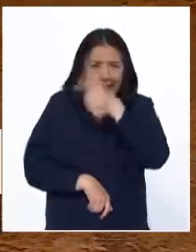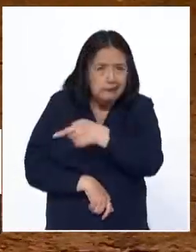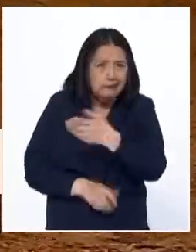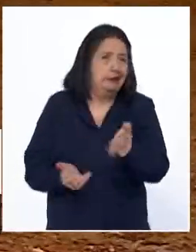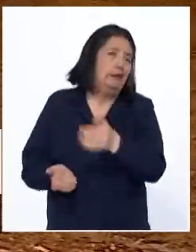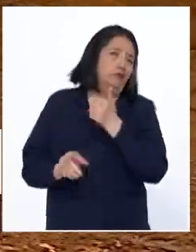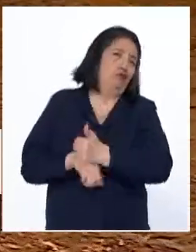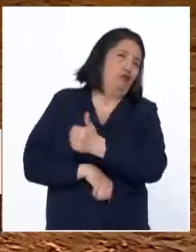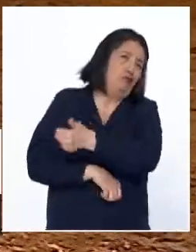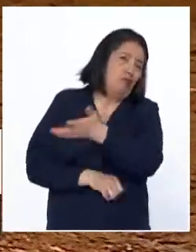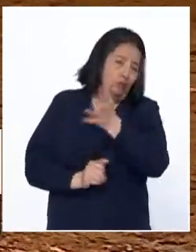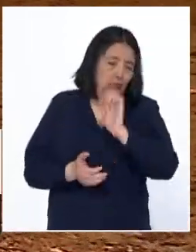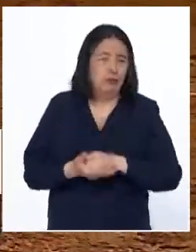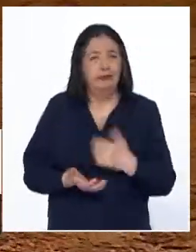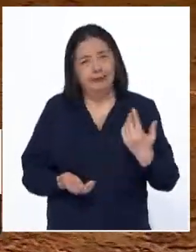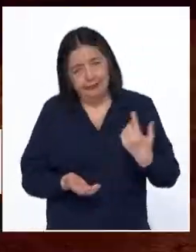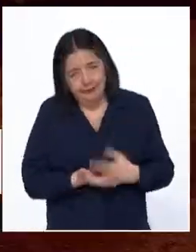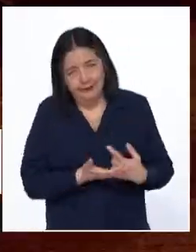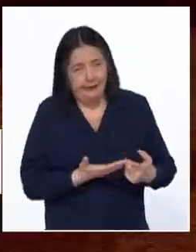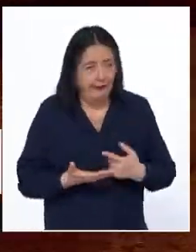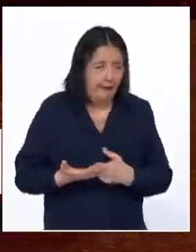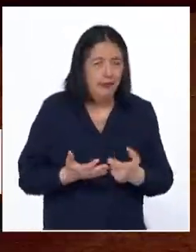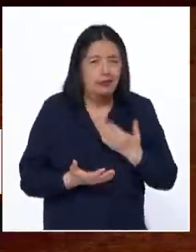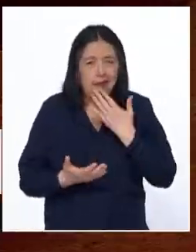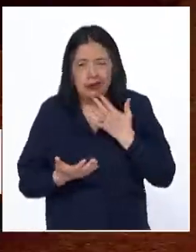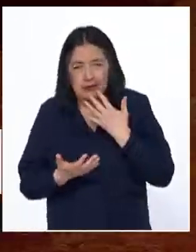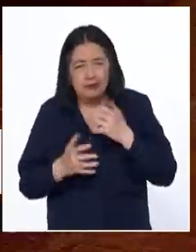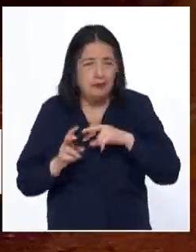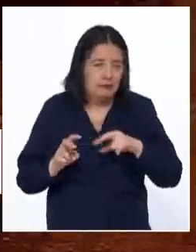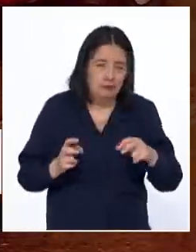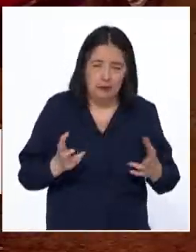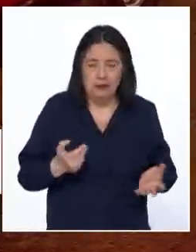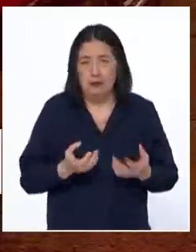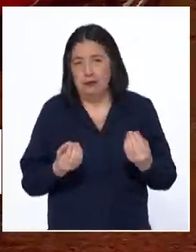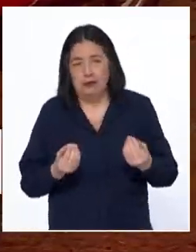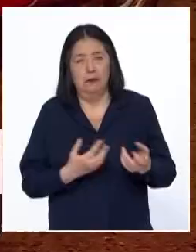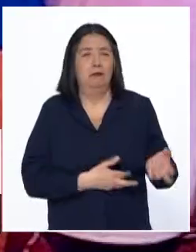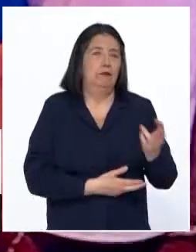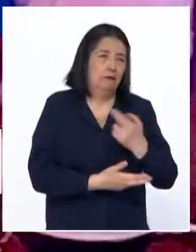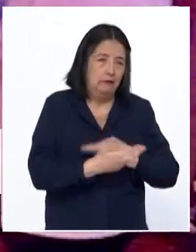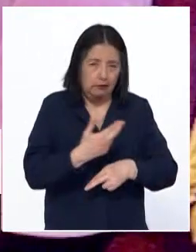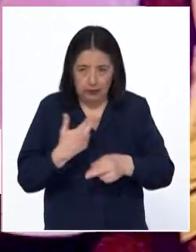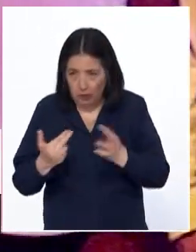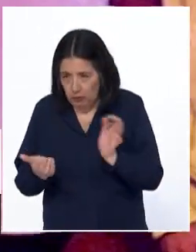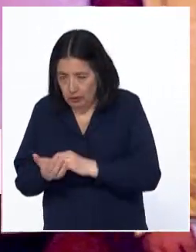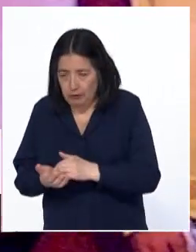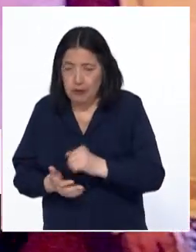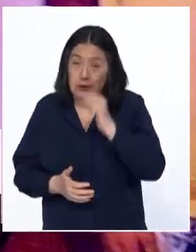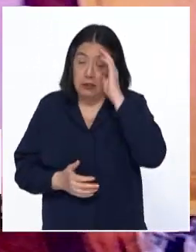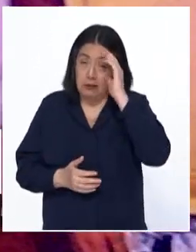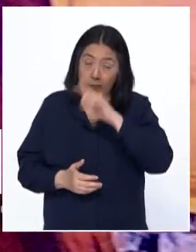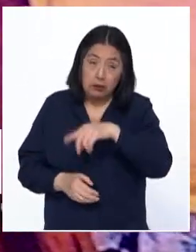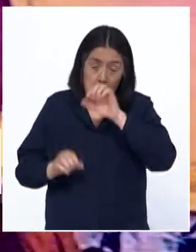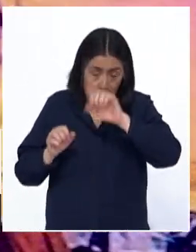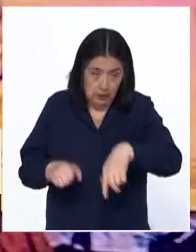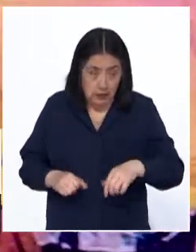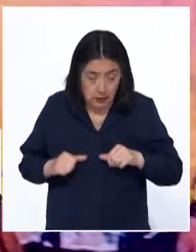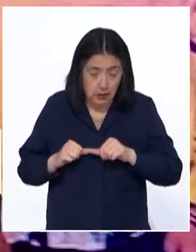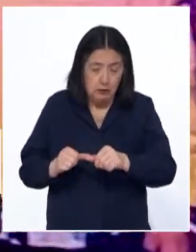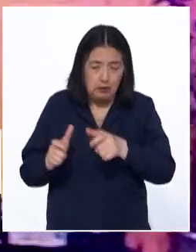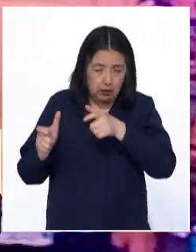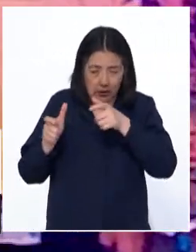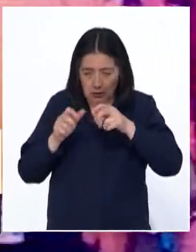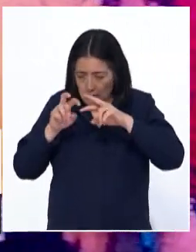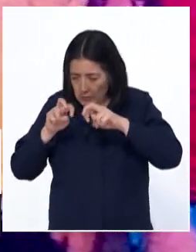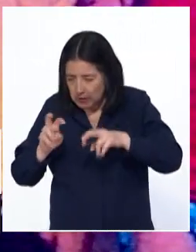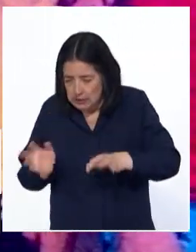hizo. Había un debate vinculado a sobre quién debe investigar. ¿Debe volver a ser la policía la encargada de seguir la investigación